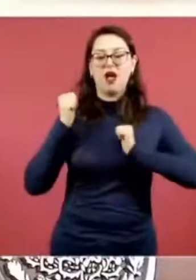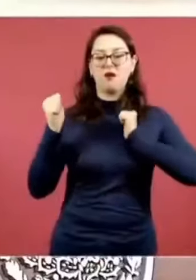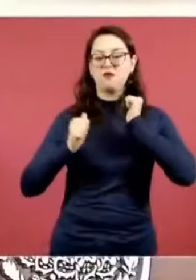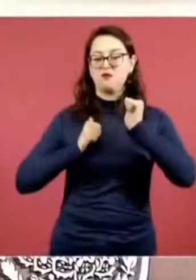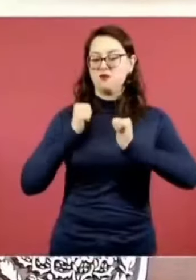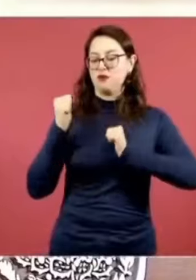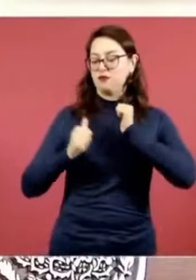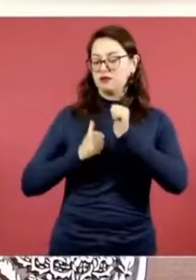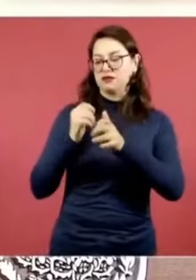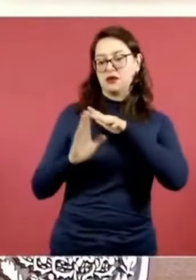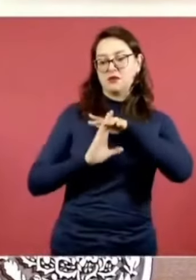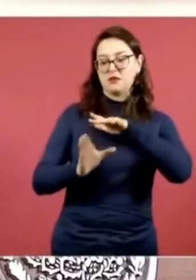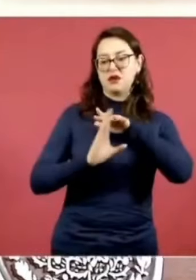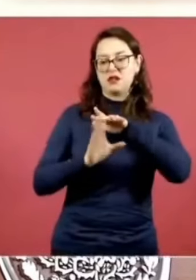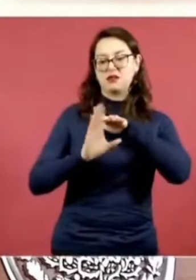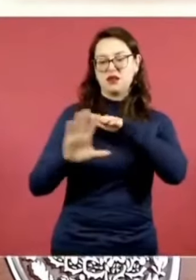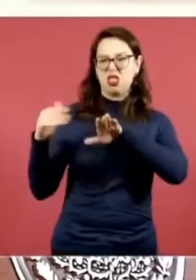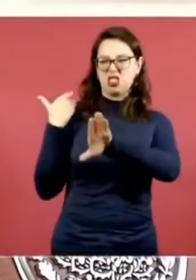bandera.